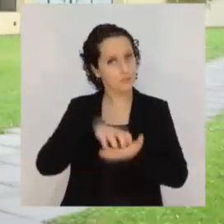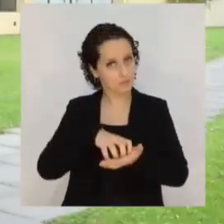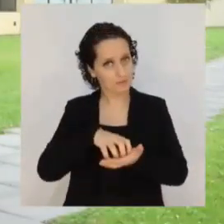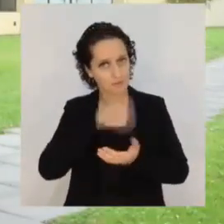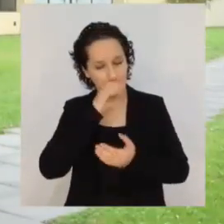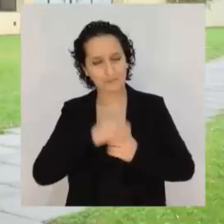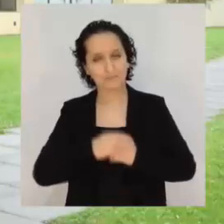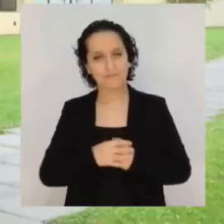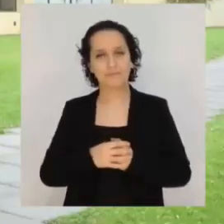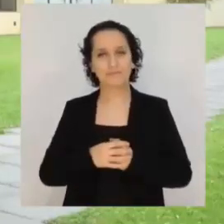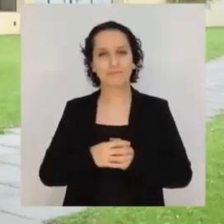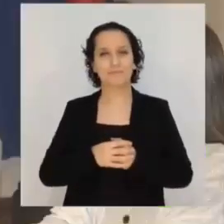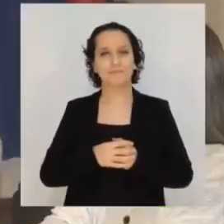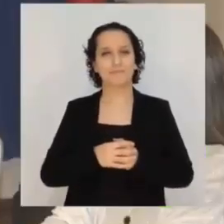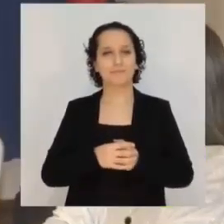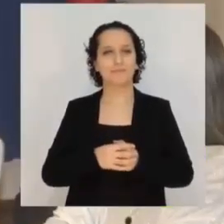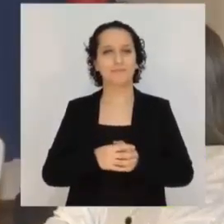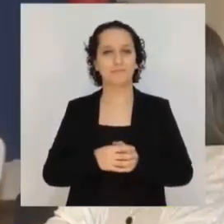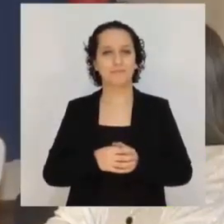comuna penquista.